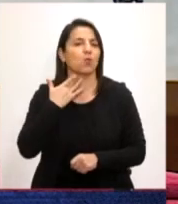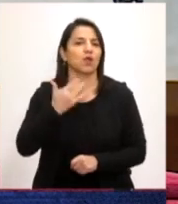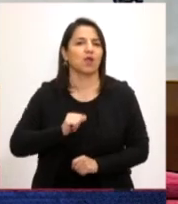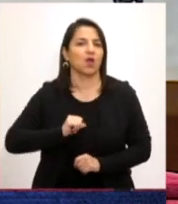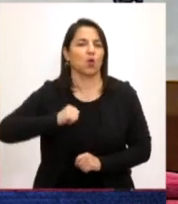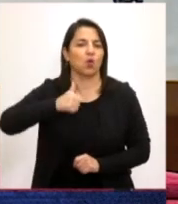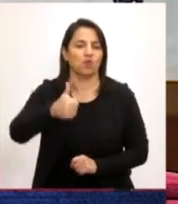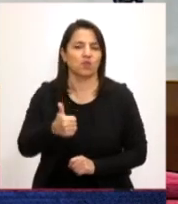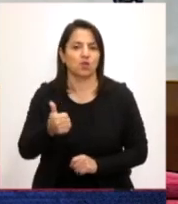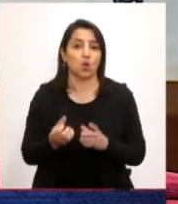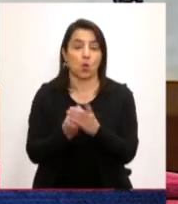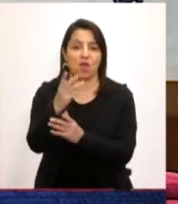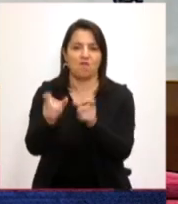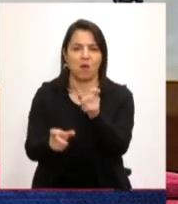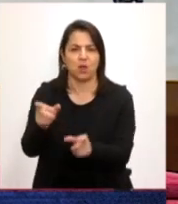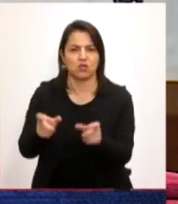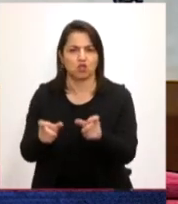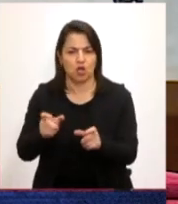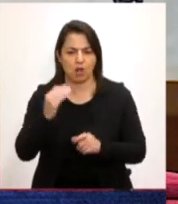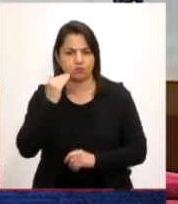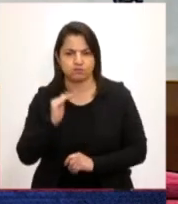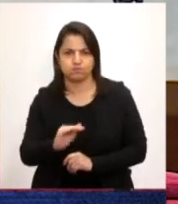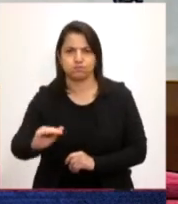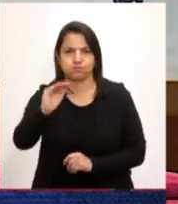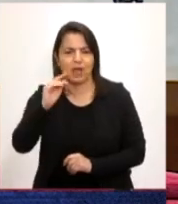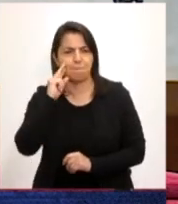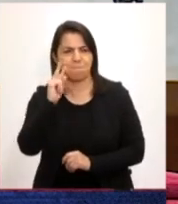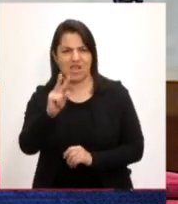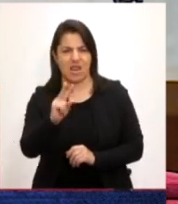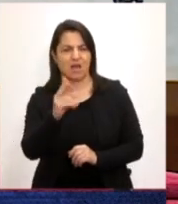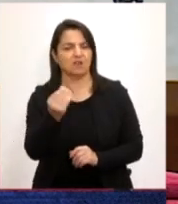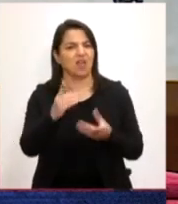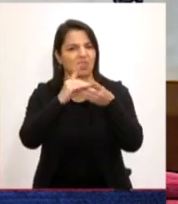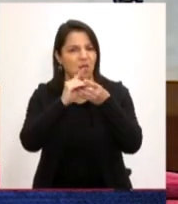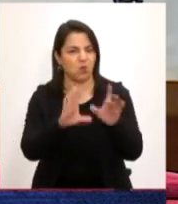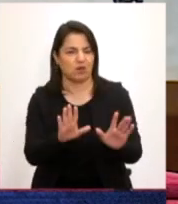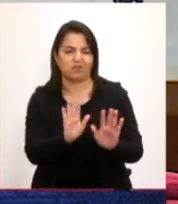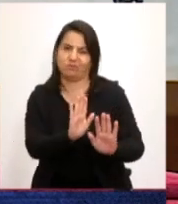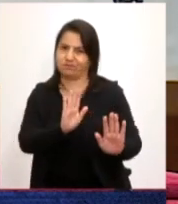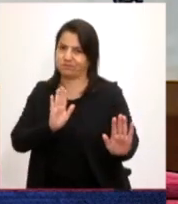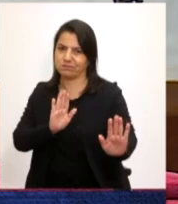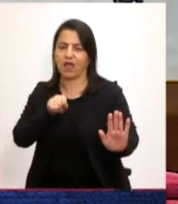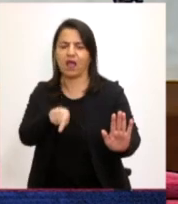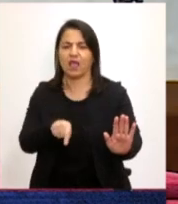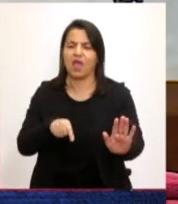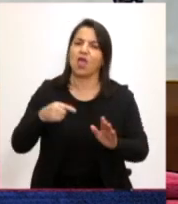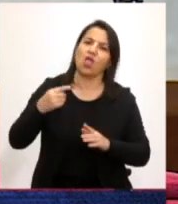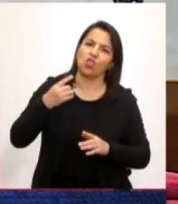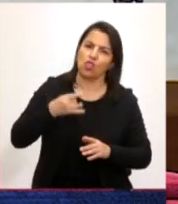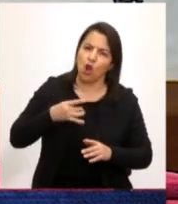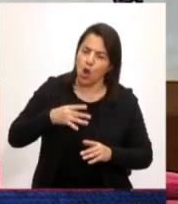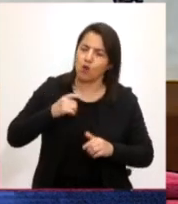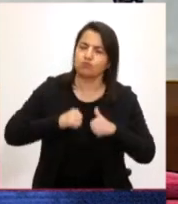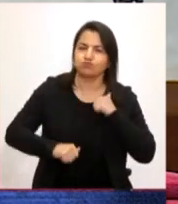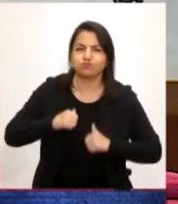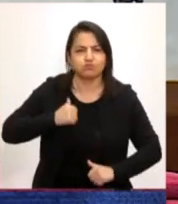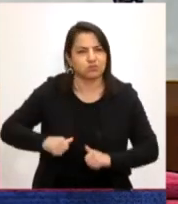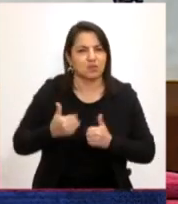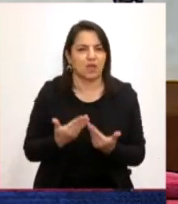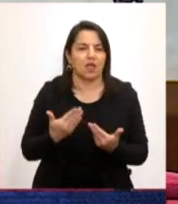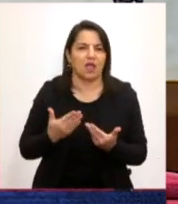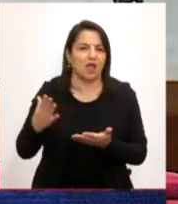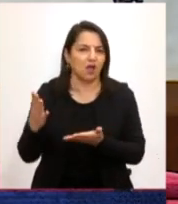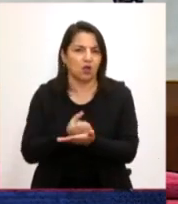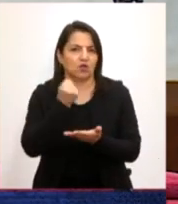nuevas generaciones hoy miran con distancia el valor de la democracia que tanto dolor y vida nos costó para que fuera recuperada?